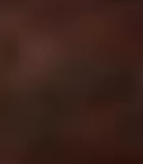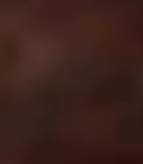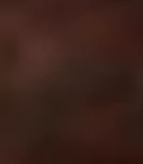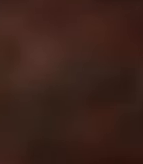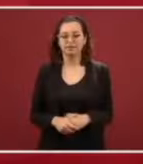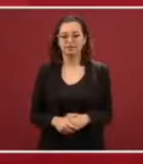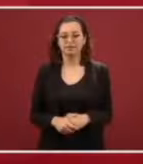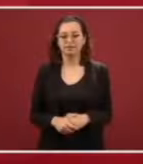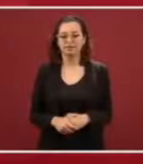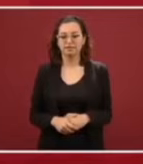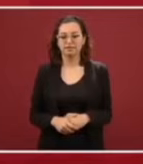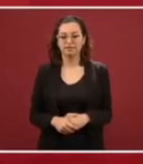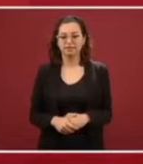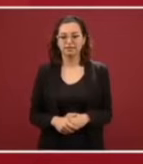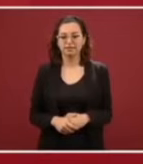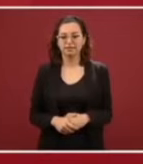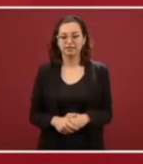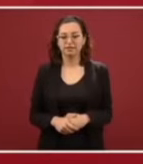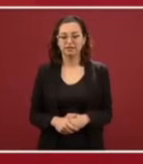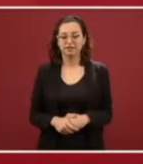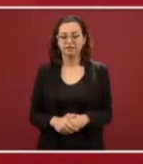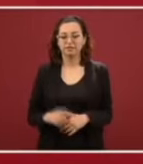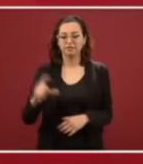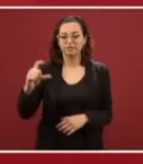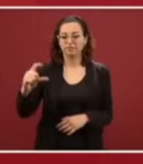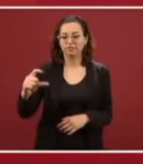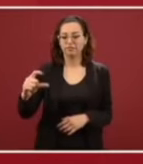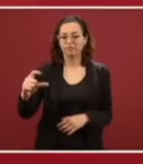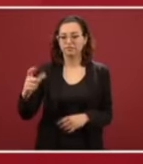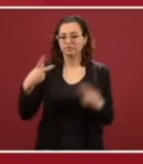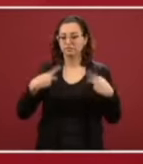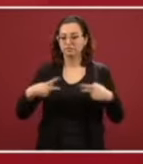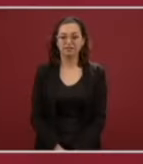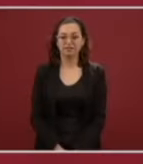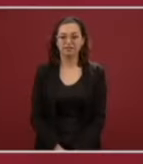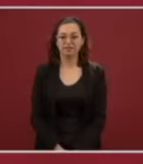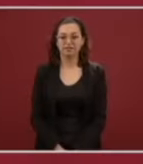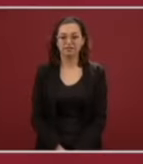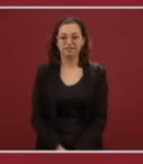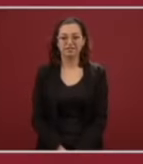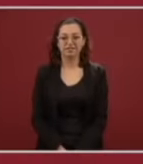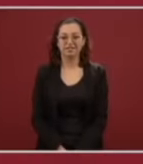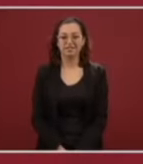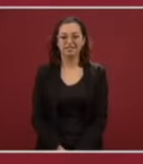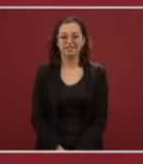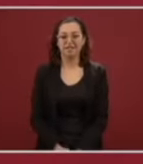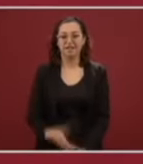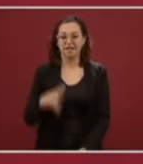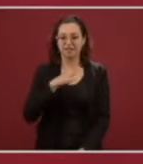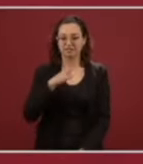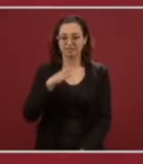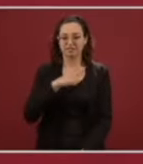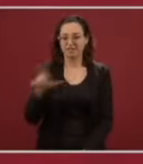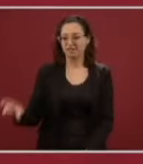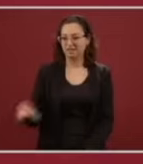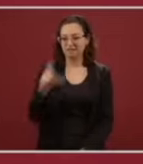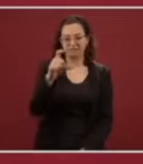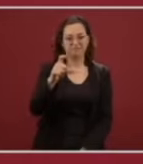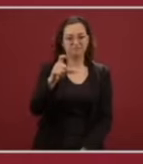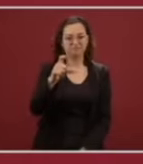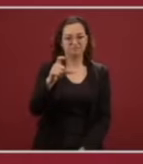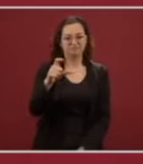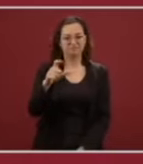Es bellísimo. Esto me lo da la gente. Da otro, mire. Es que me dan.